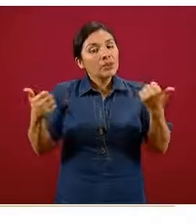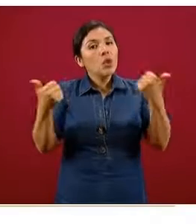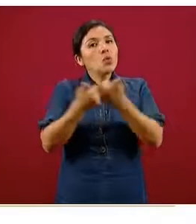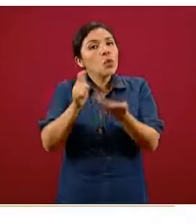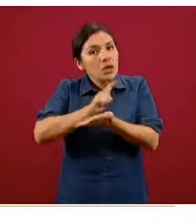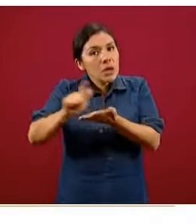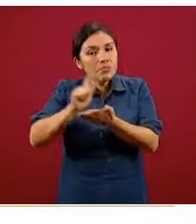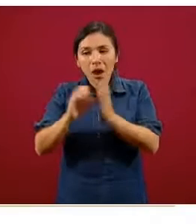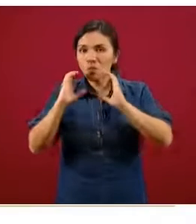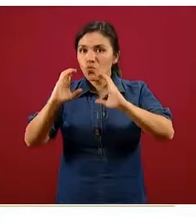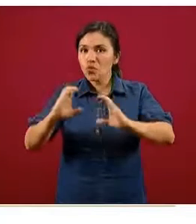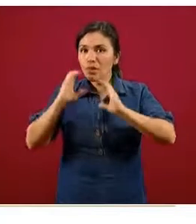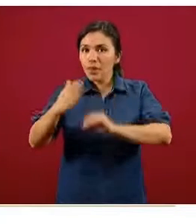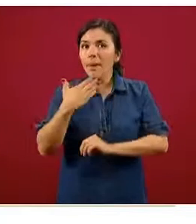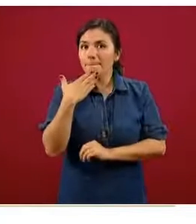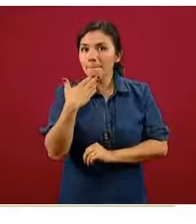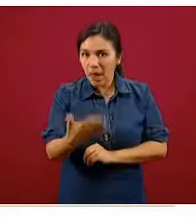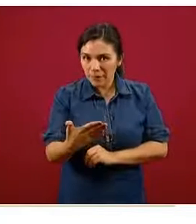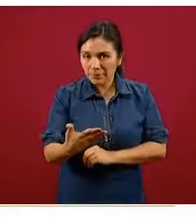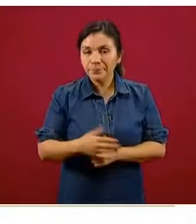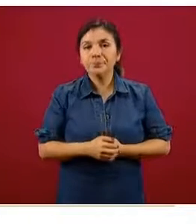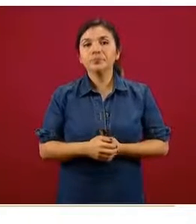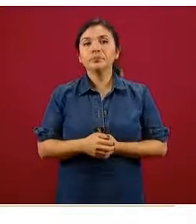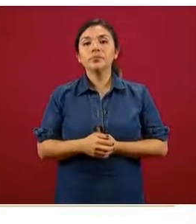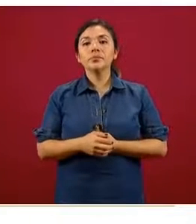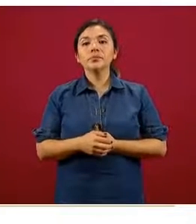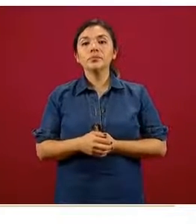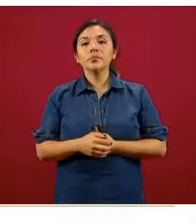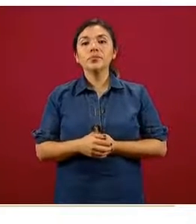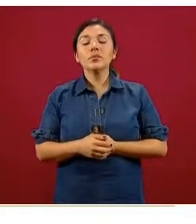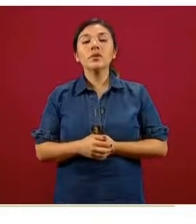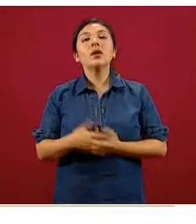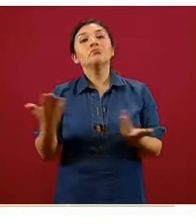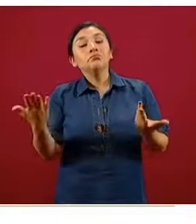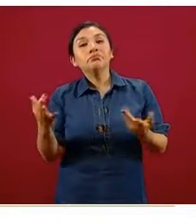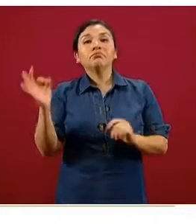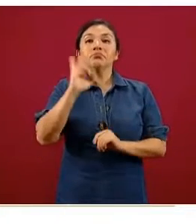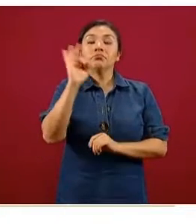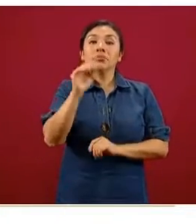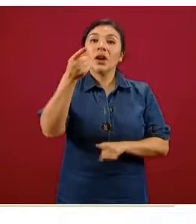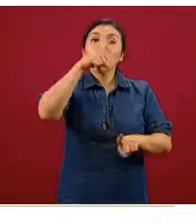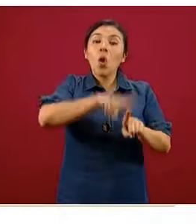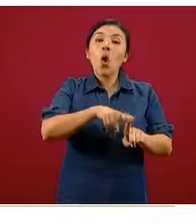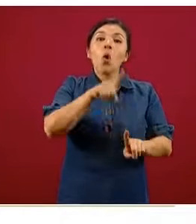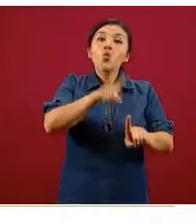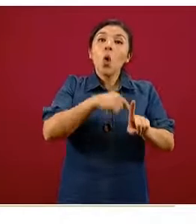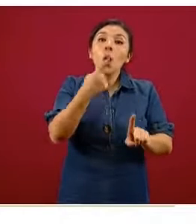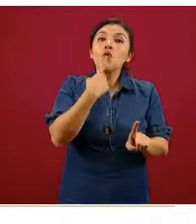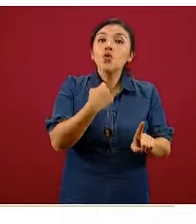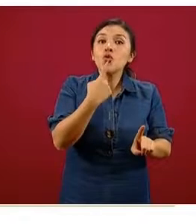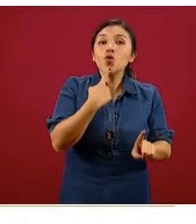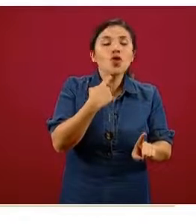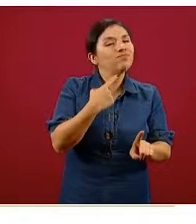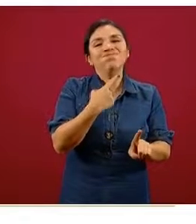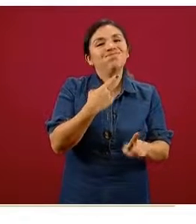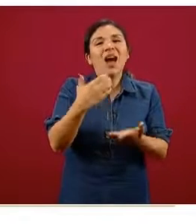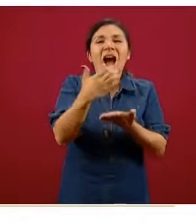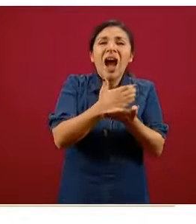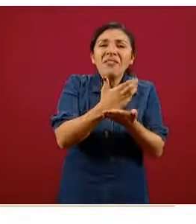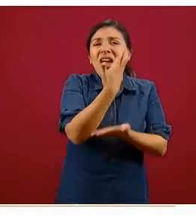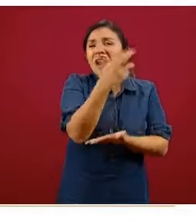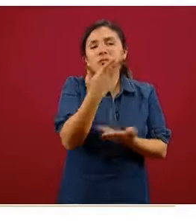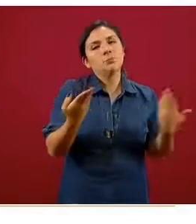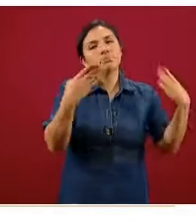las medidas de prevención y todas las medidas sanitarias. Mientras que en el semáforo rojo todavía se